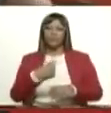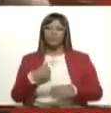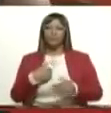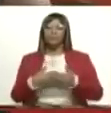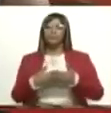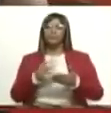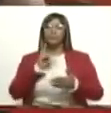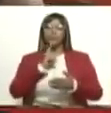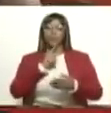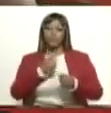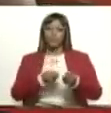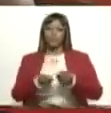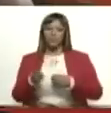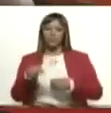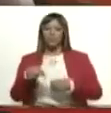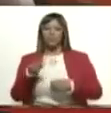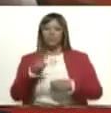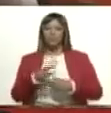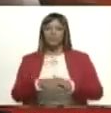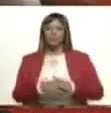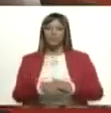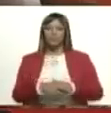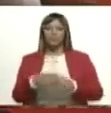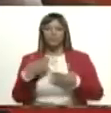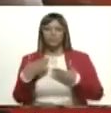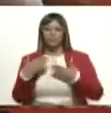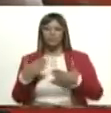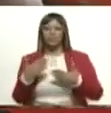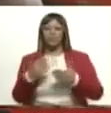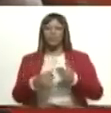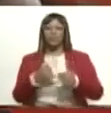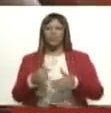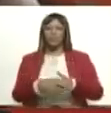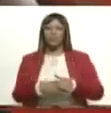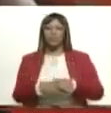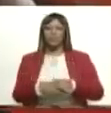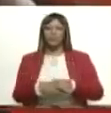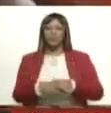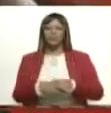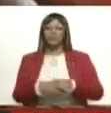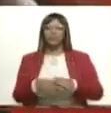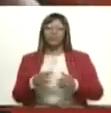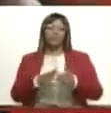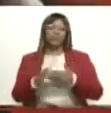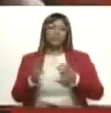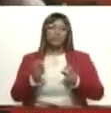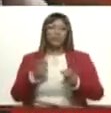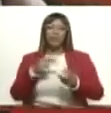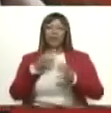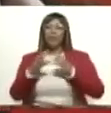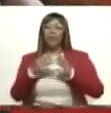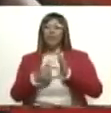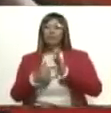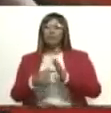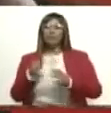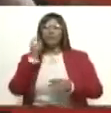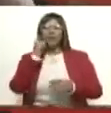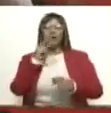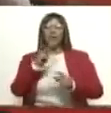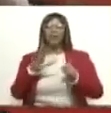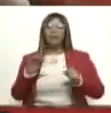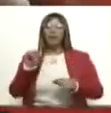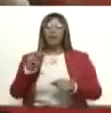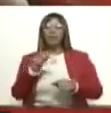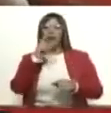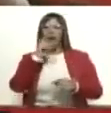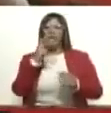brindarle en nombre de la Contraloría General de la República un saludo institucional. En cuanto a su comunicación de fecha 26 de